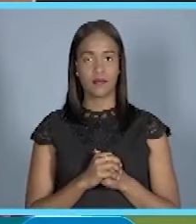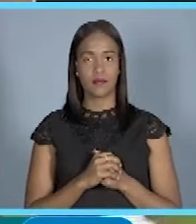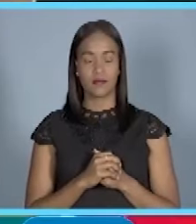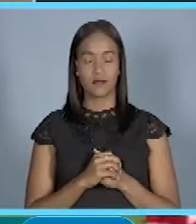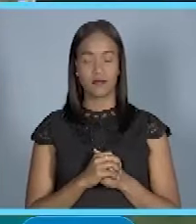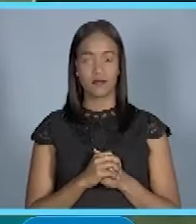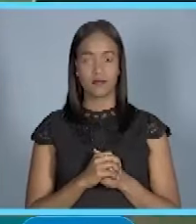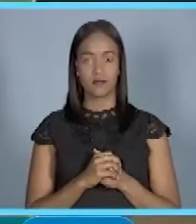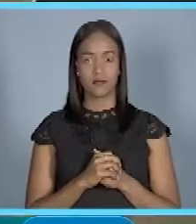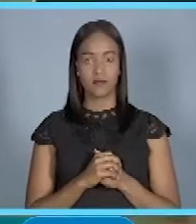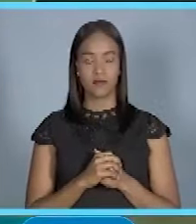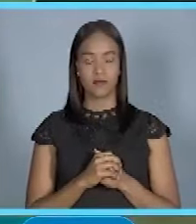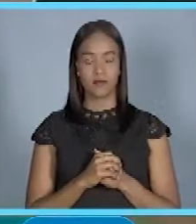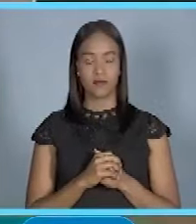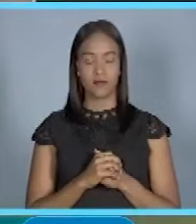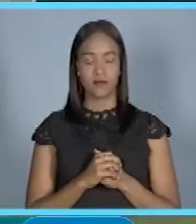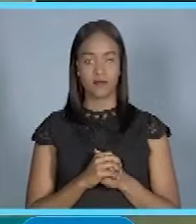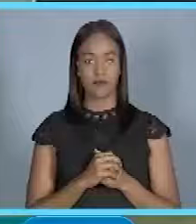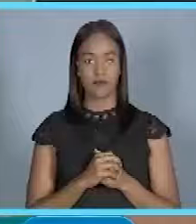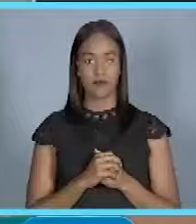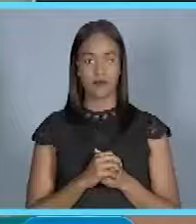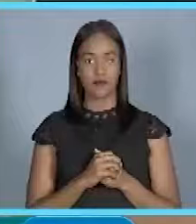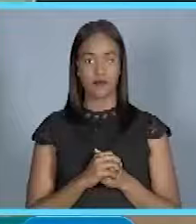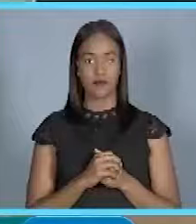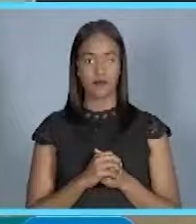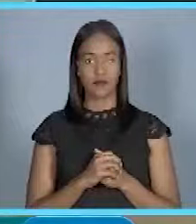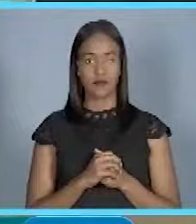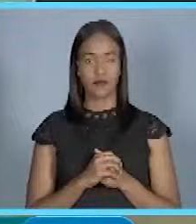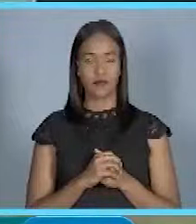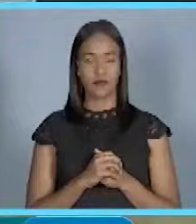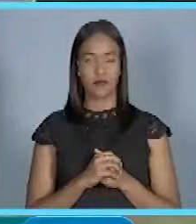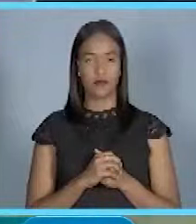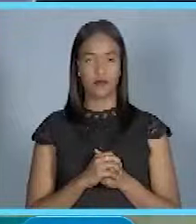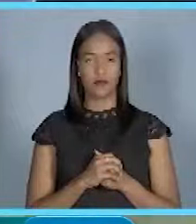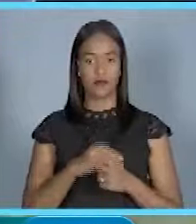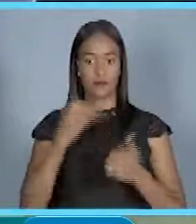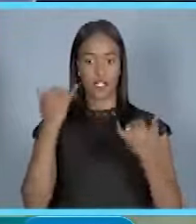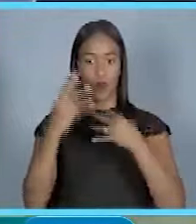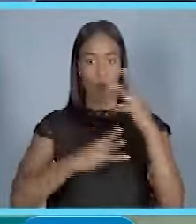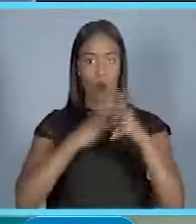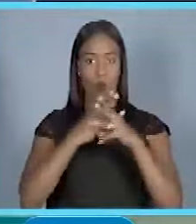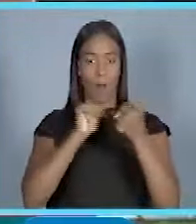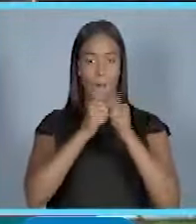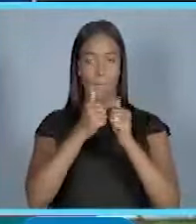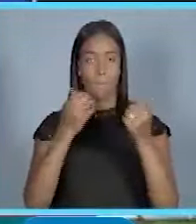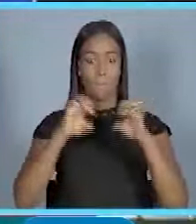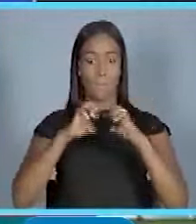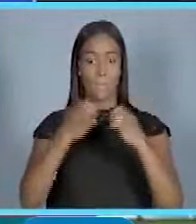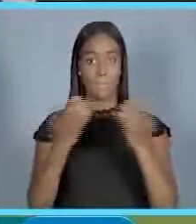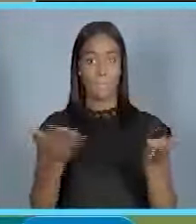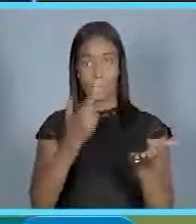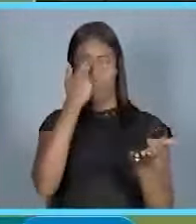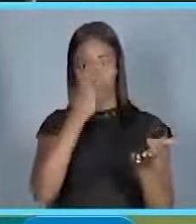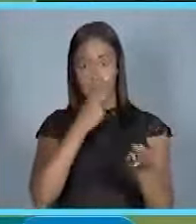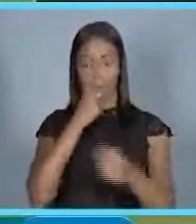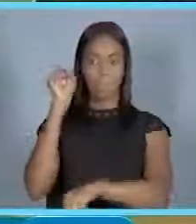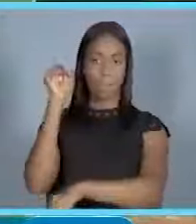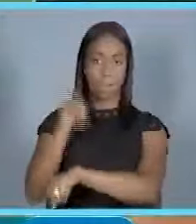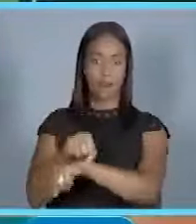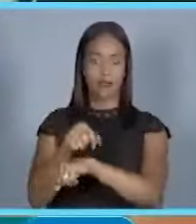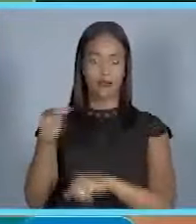Ella que ganaron. Bueno, batazo elevado que está buscando el patrullero. En los deportes, equipo de Dominicana vence a